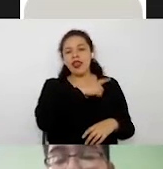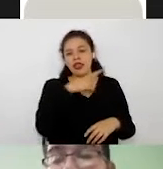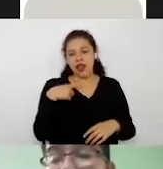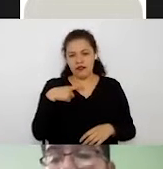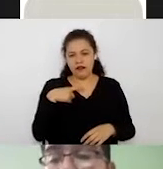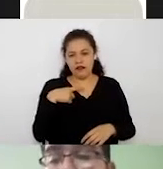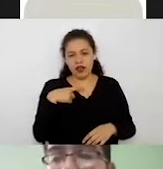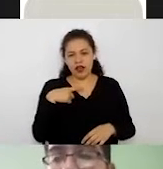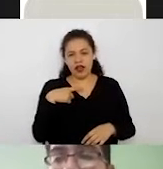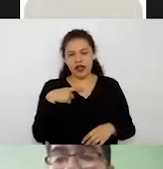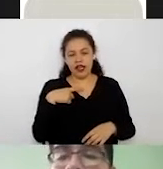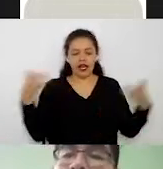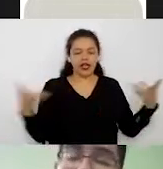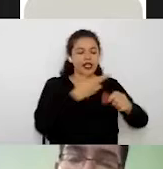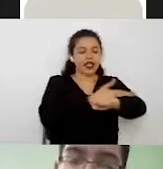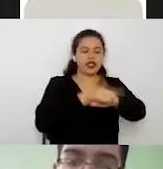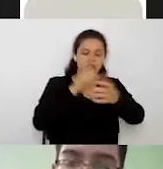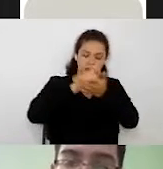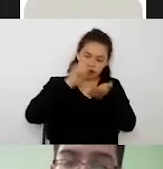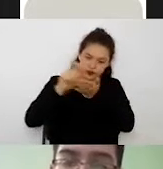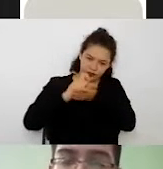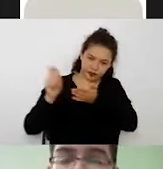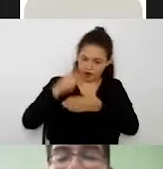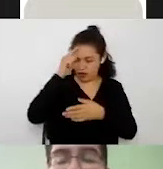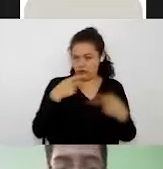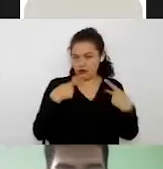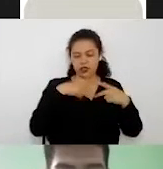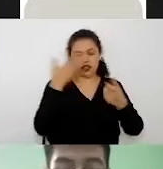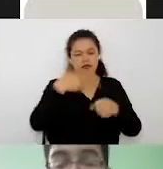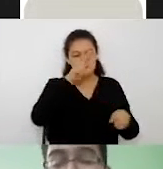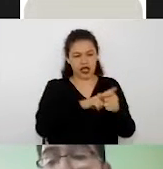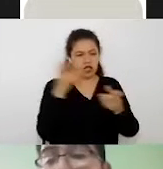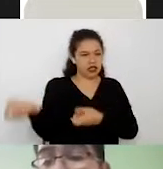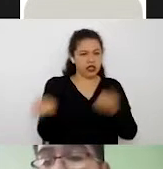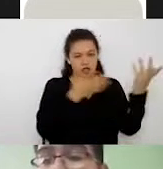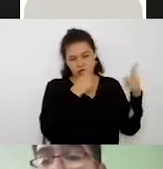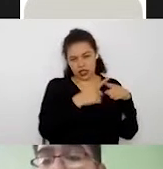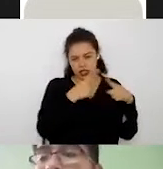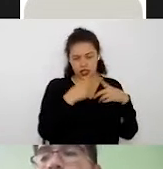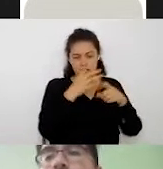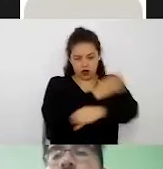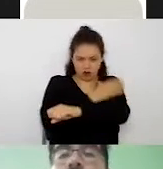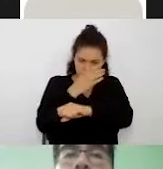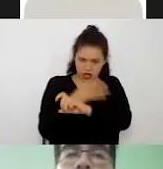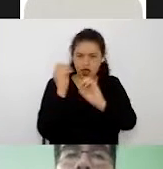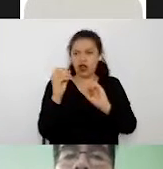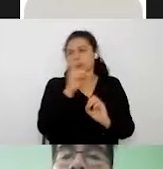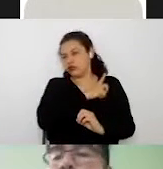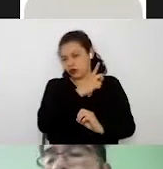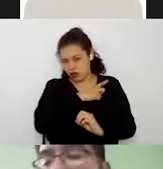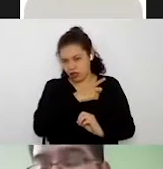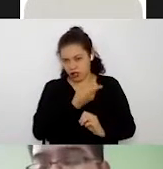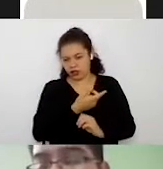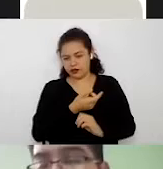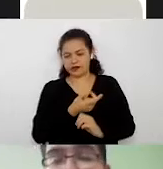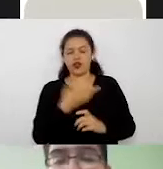a cabo un registro de quién es la persona que se va a ir al hospital, si se va acompañada o si se va sola, a qué